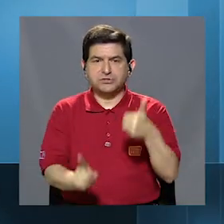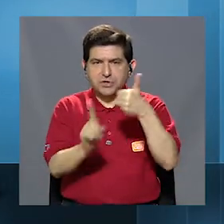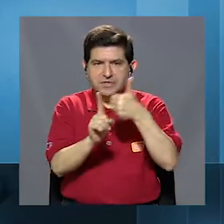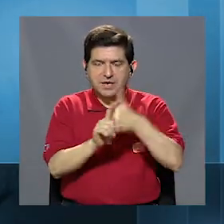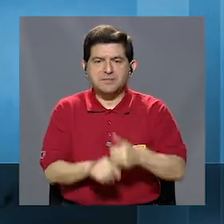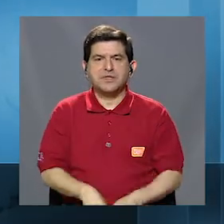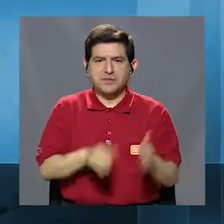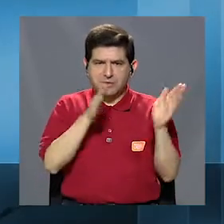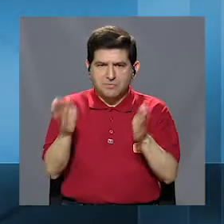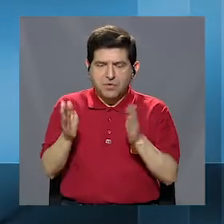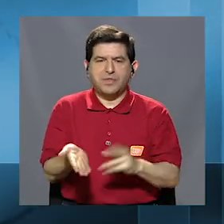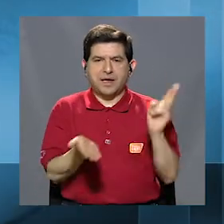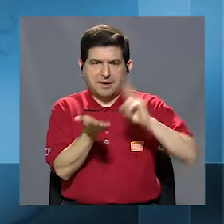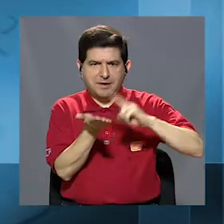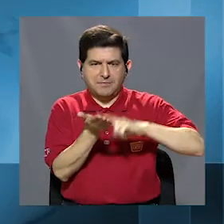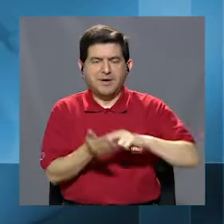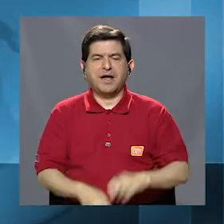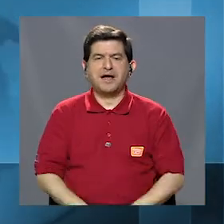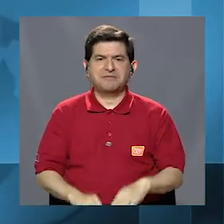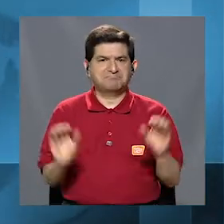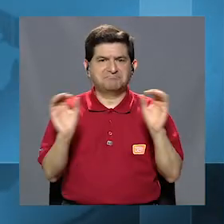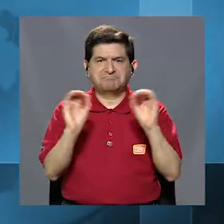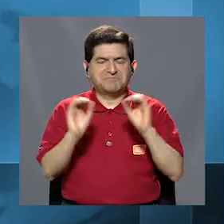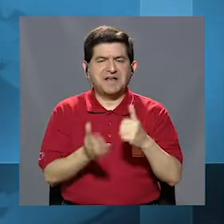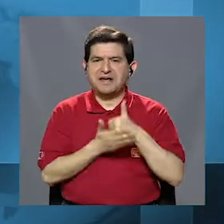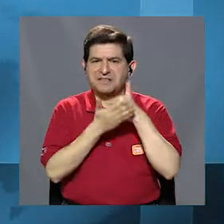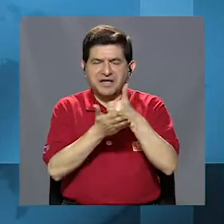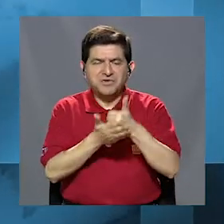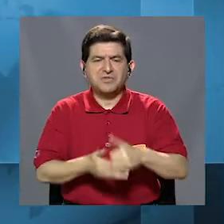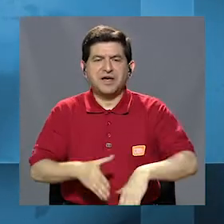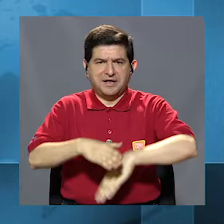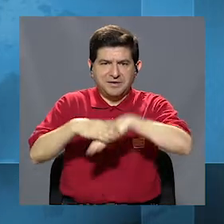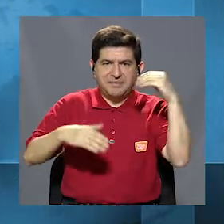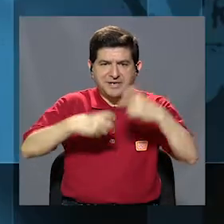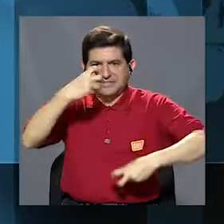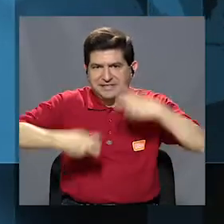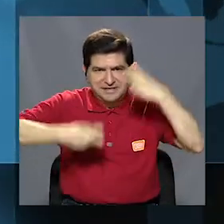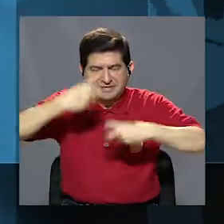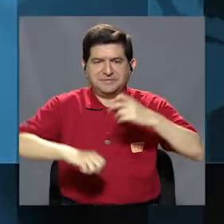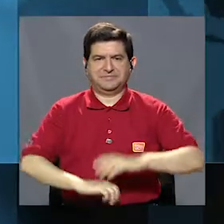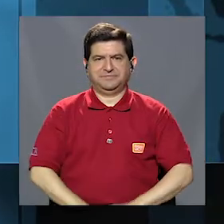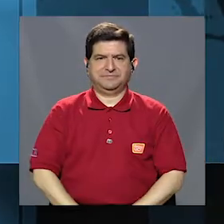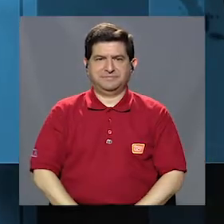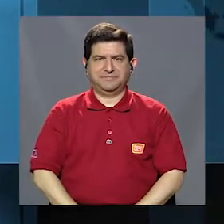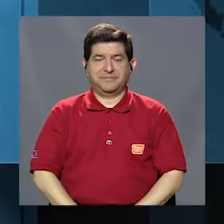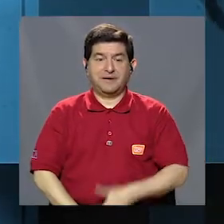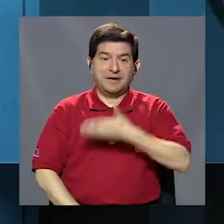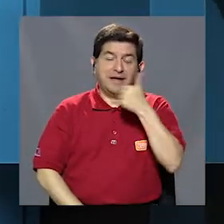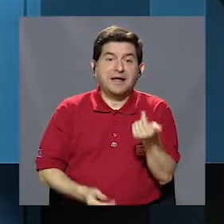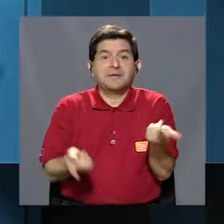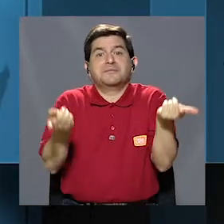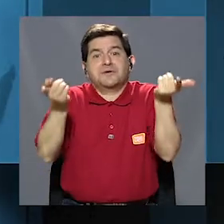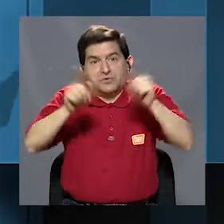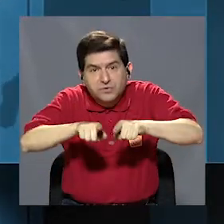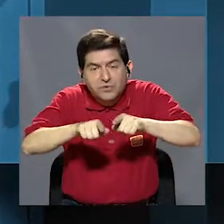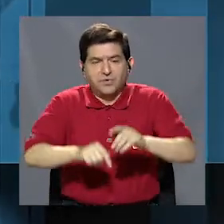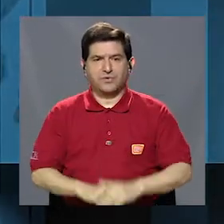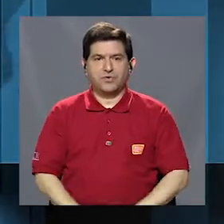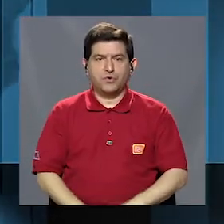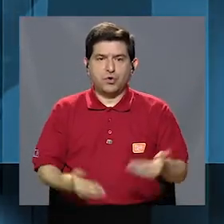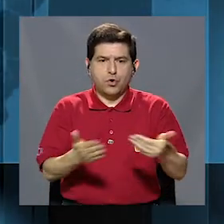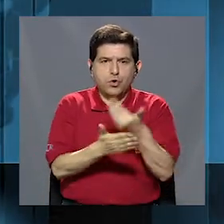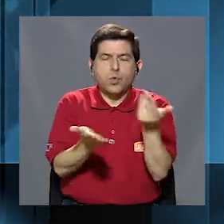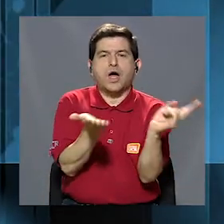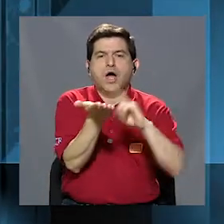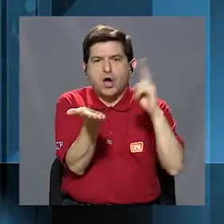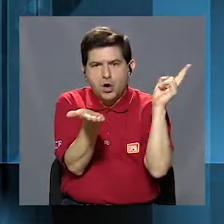del mismísimo plan fiscal tampoco lograría hacer gran cosa para sacarnos del atolladero. En el mejor de los escenarios,